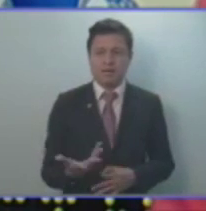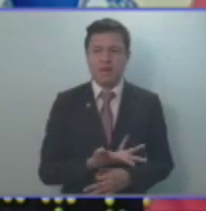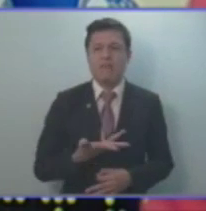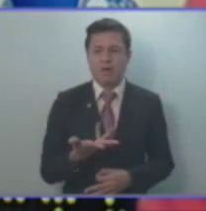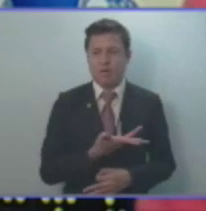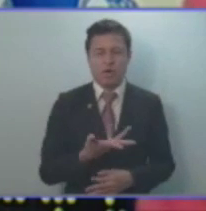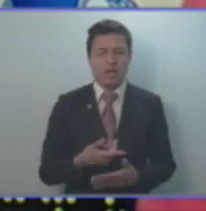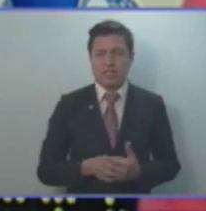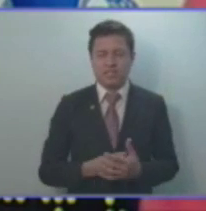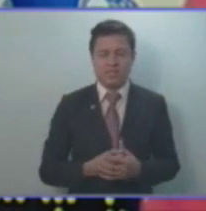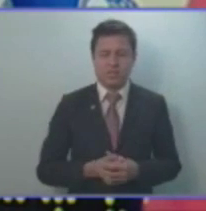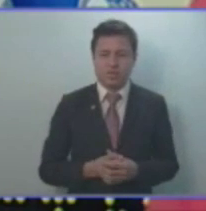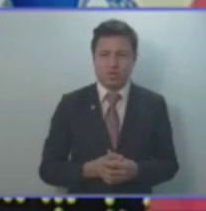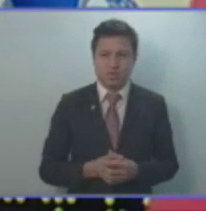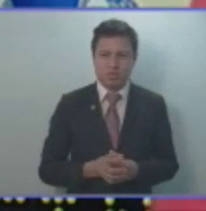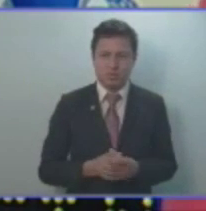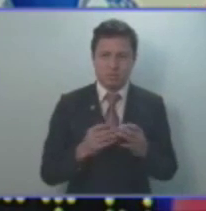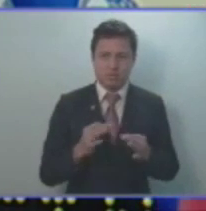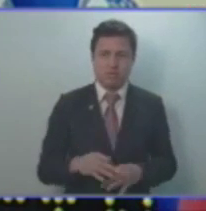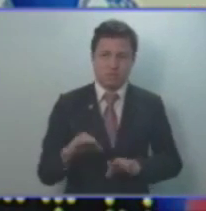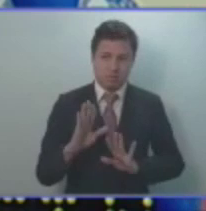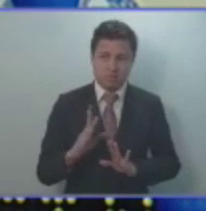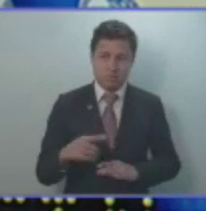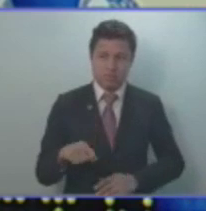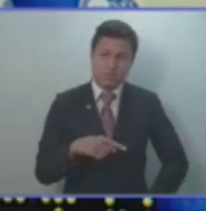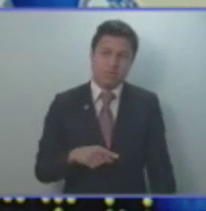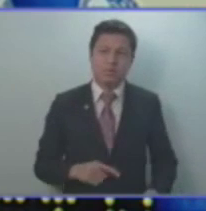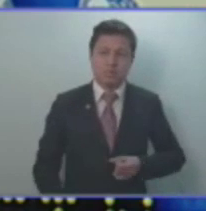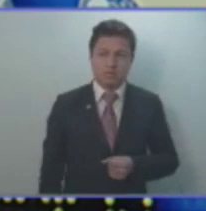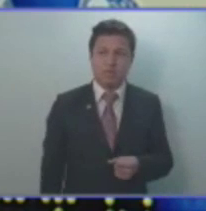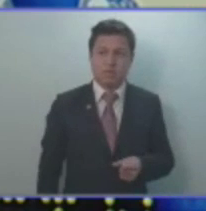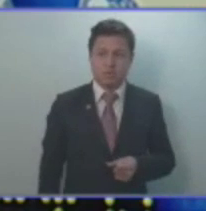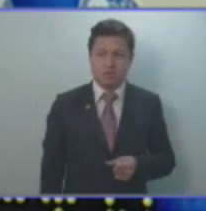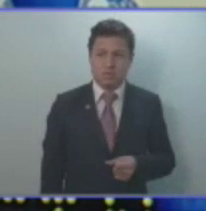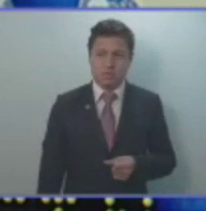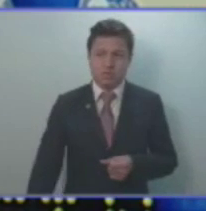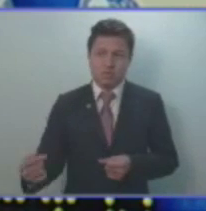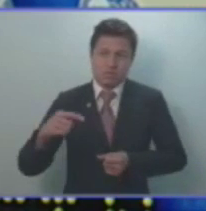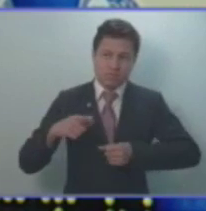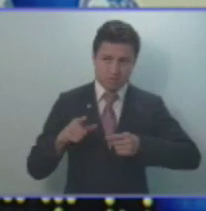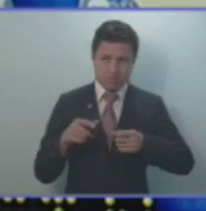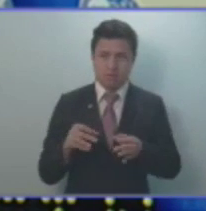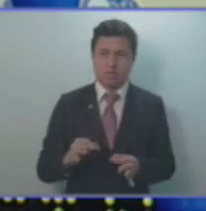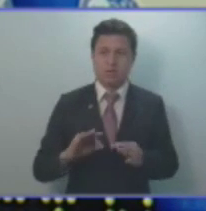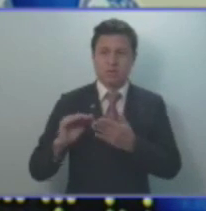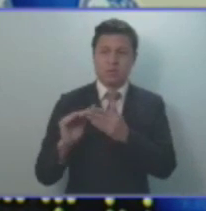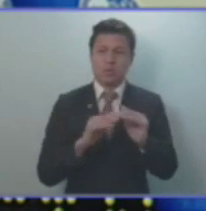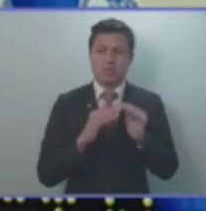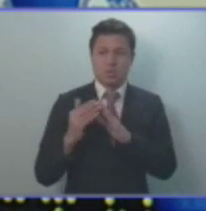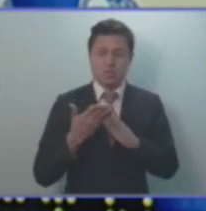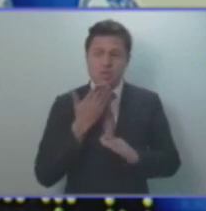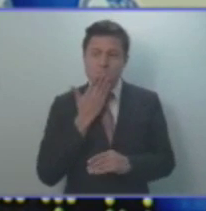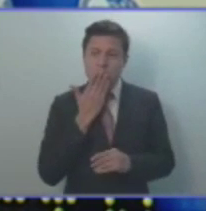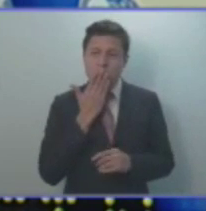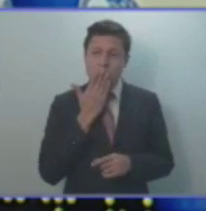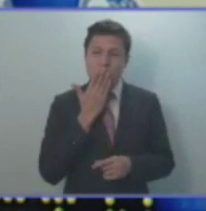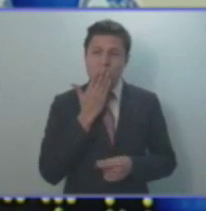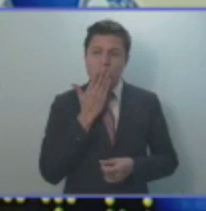un territorio ancestral. Romano 4, que las comunidades indígenas de